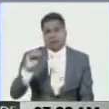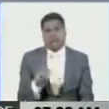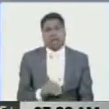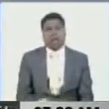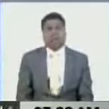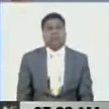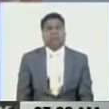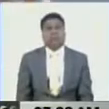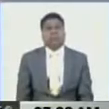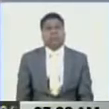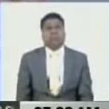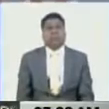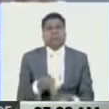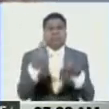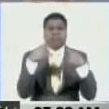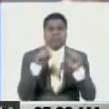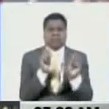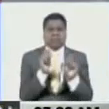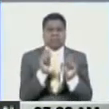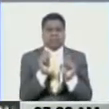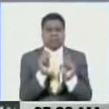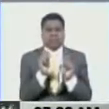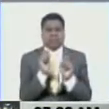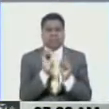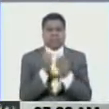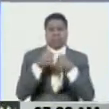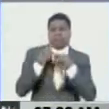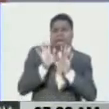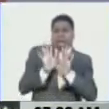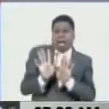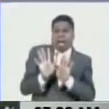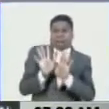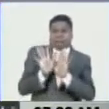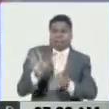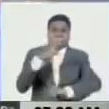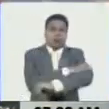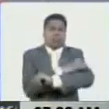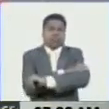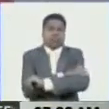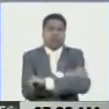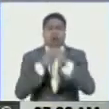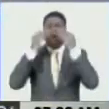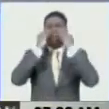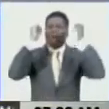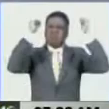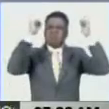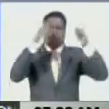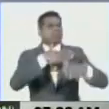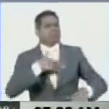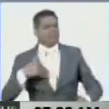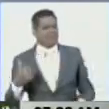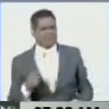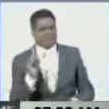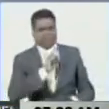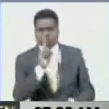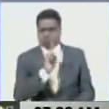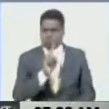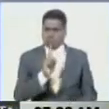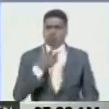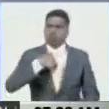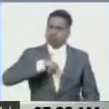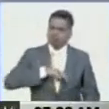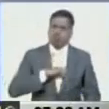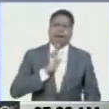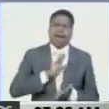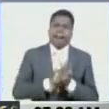para tratar de contener una desgracia que era la que planteaba la oposición con vías antidemocráticas y golpistas. Allí es